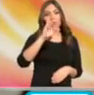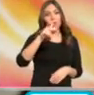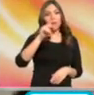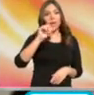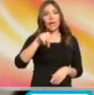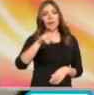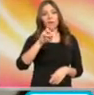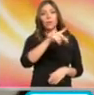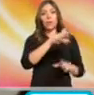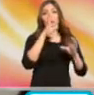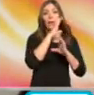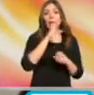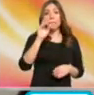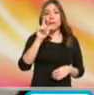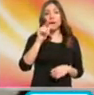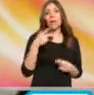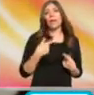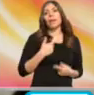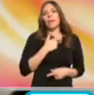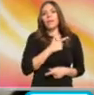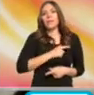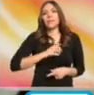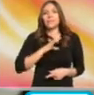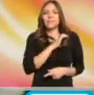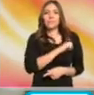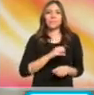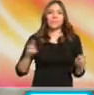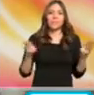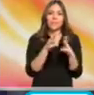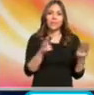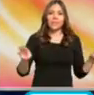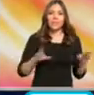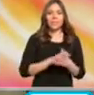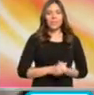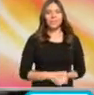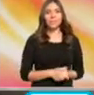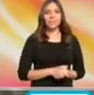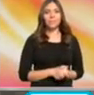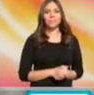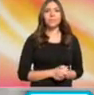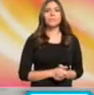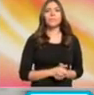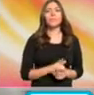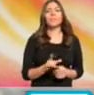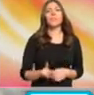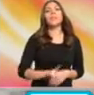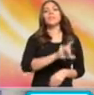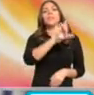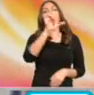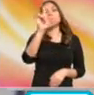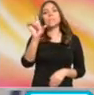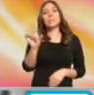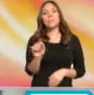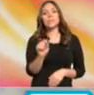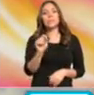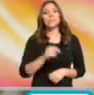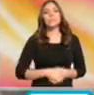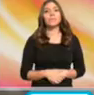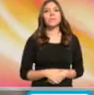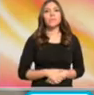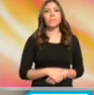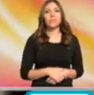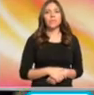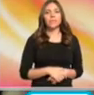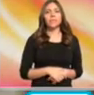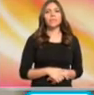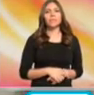romántica. aprobado. Claro. Entonces vino nuevamente la influencia a Más México. al rey.